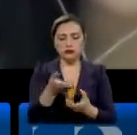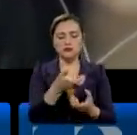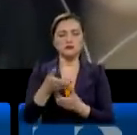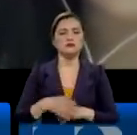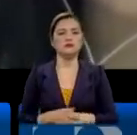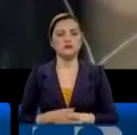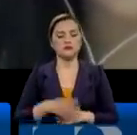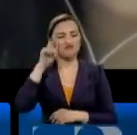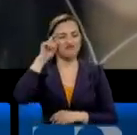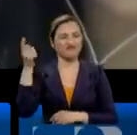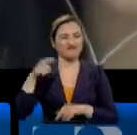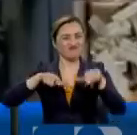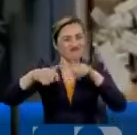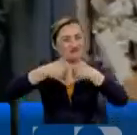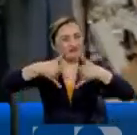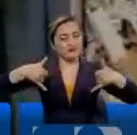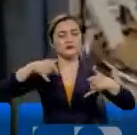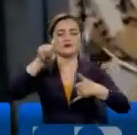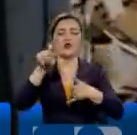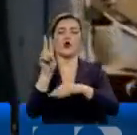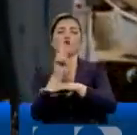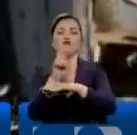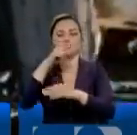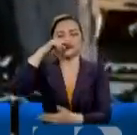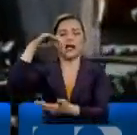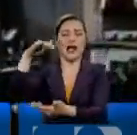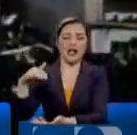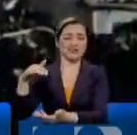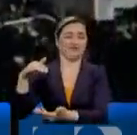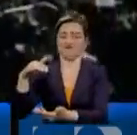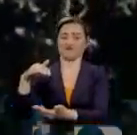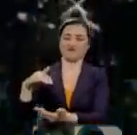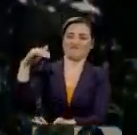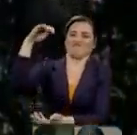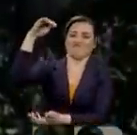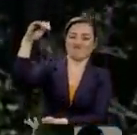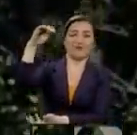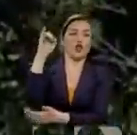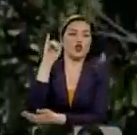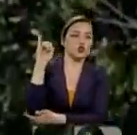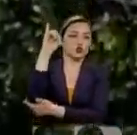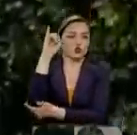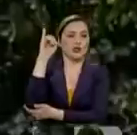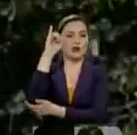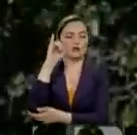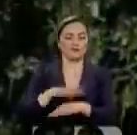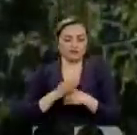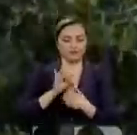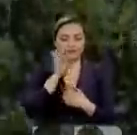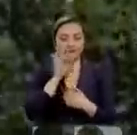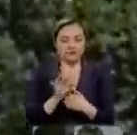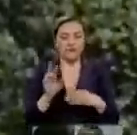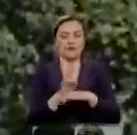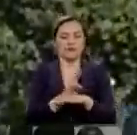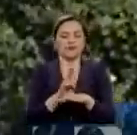Bomberos, recuerda que los locales comerciales deben utilizar gas de tipo industrial. Sin embargo, por la pandemia, se habría incrementado el uso de gas